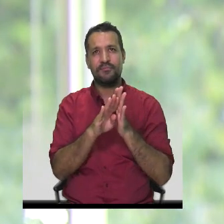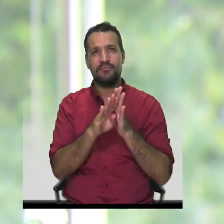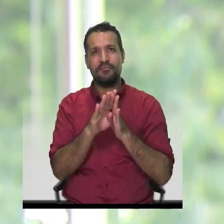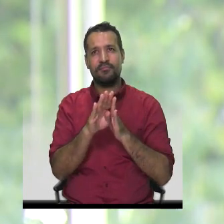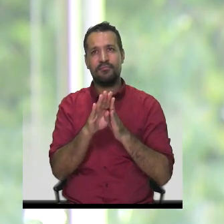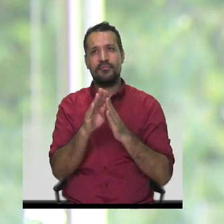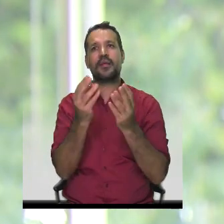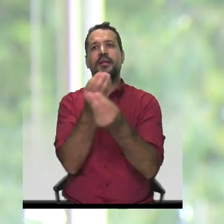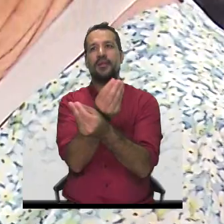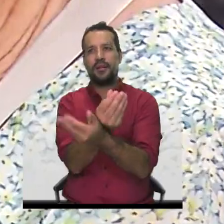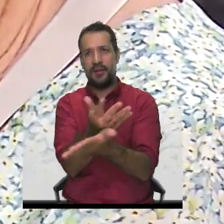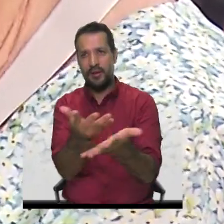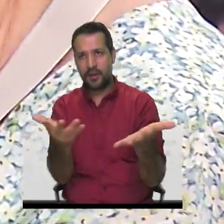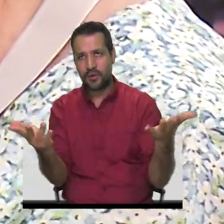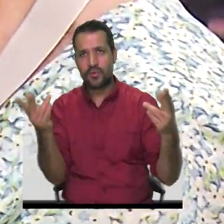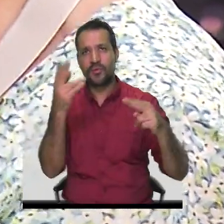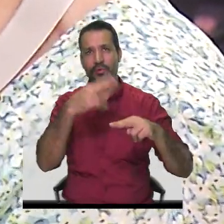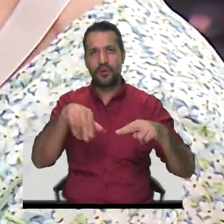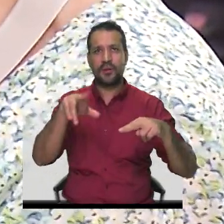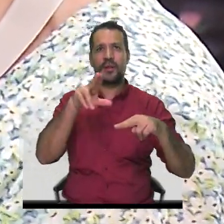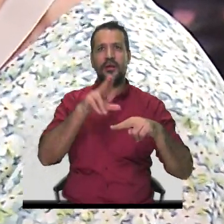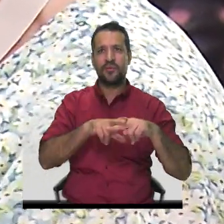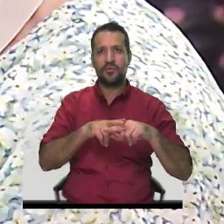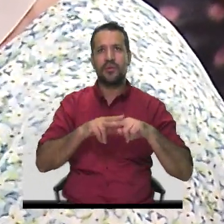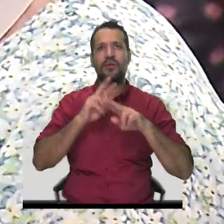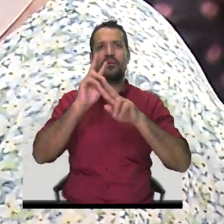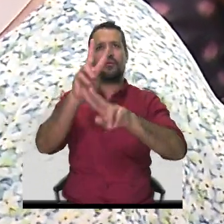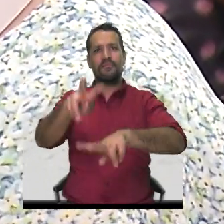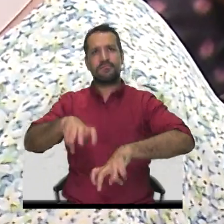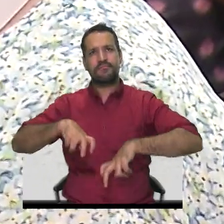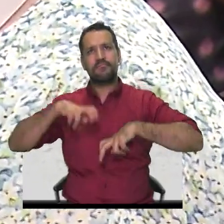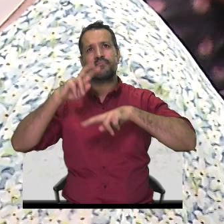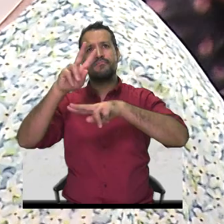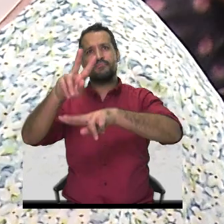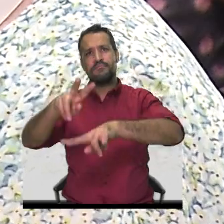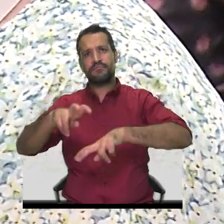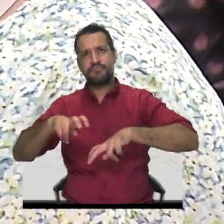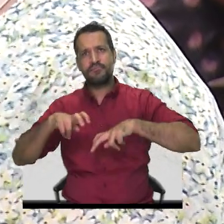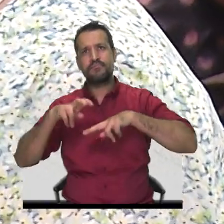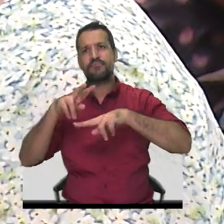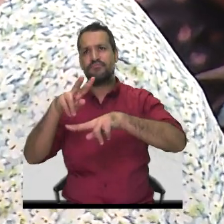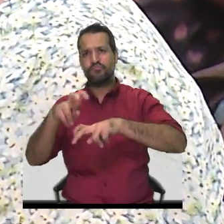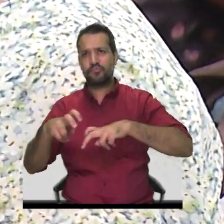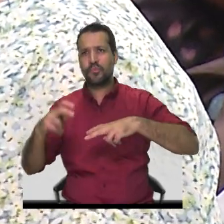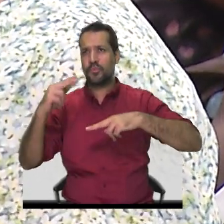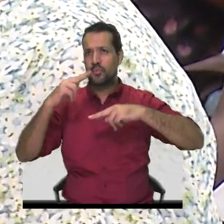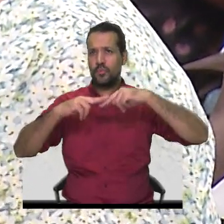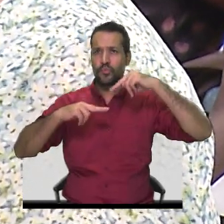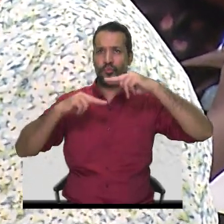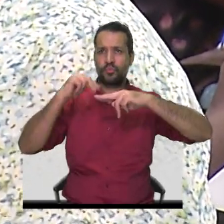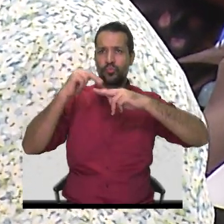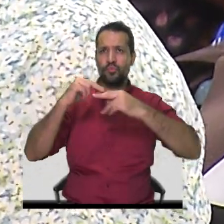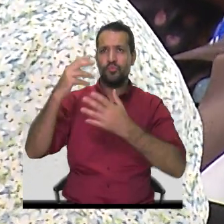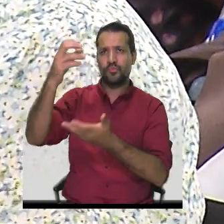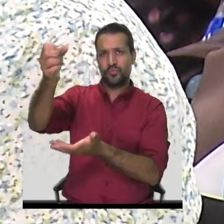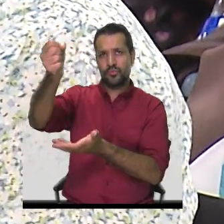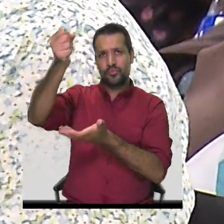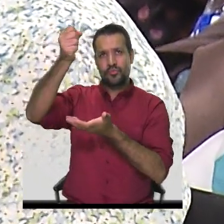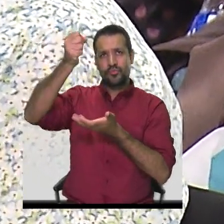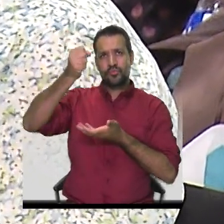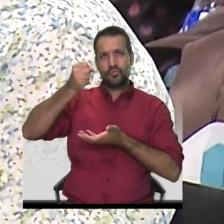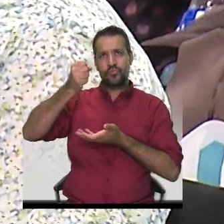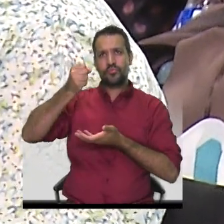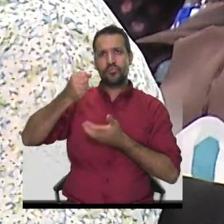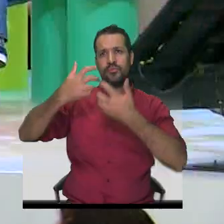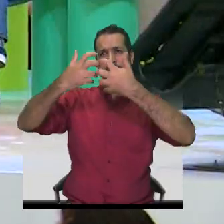recursos naturales, las economías agrícolas específicamente, o los recursos naturales que construyen un capital que permite industrializarse,